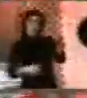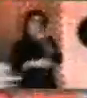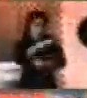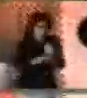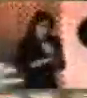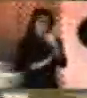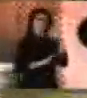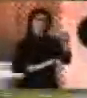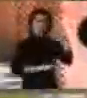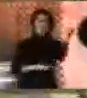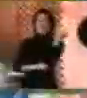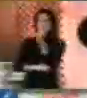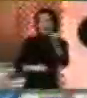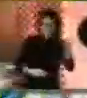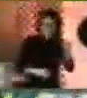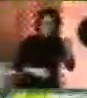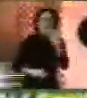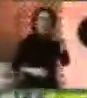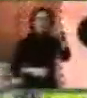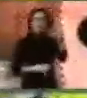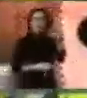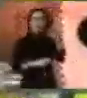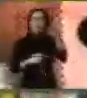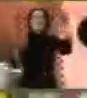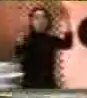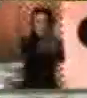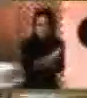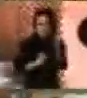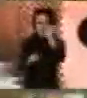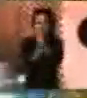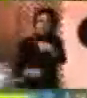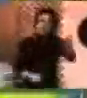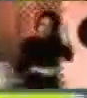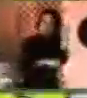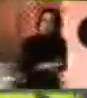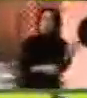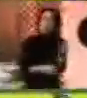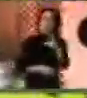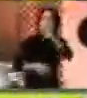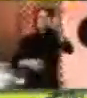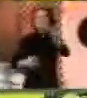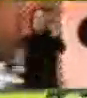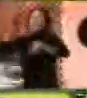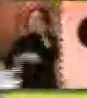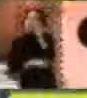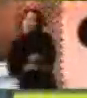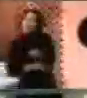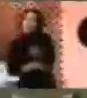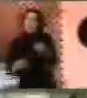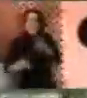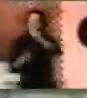a los que mataban cadena perpetua. Y en cambio ha firmado un montón de sentencias que dan